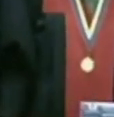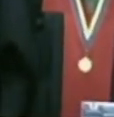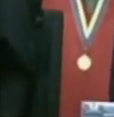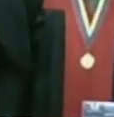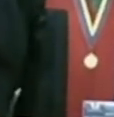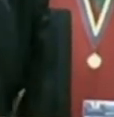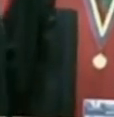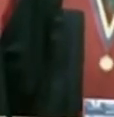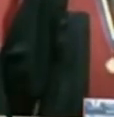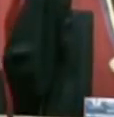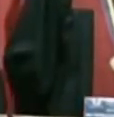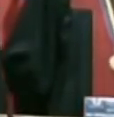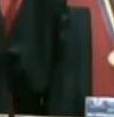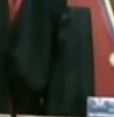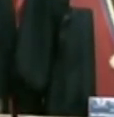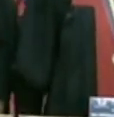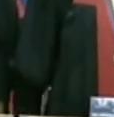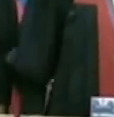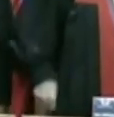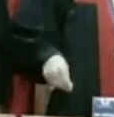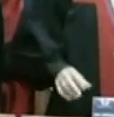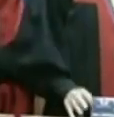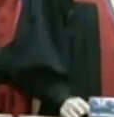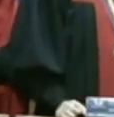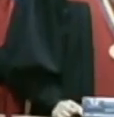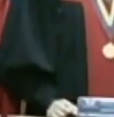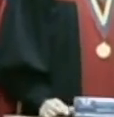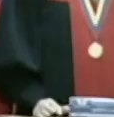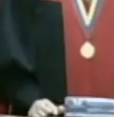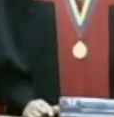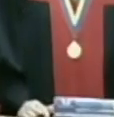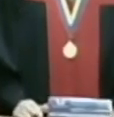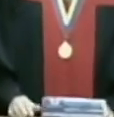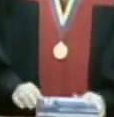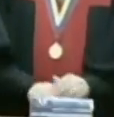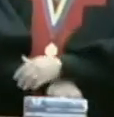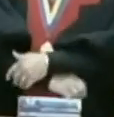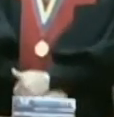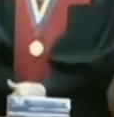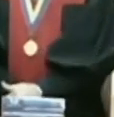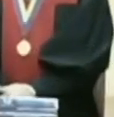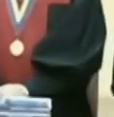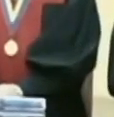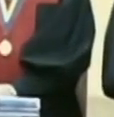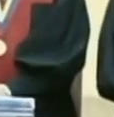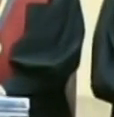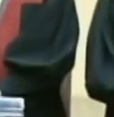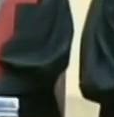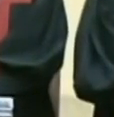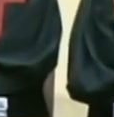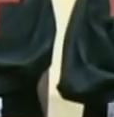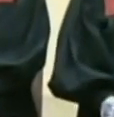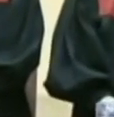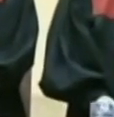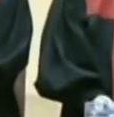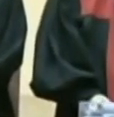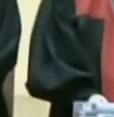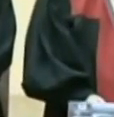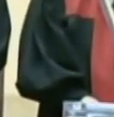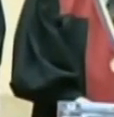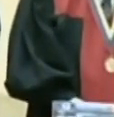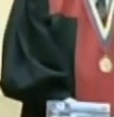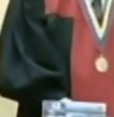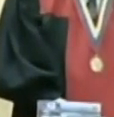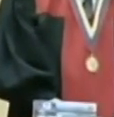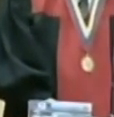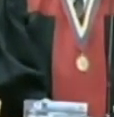Arcadio Delgado Rosales, vicepresidente de la Sala Constitucional. Estamos en vivo y directo desde la Sala Constitucional del Tribunal